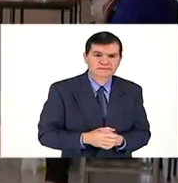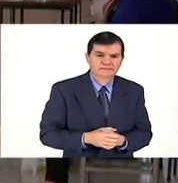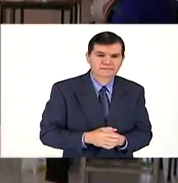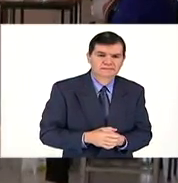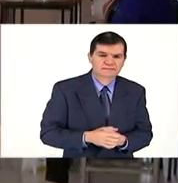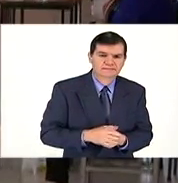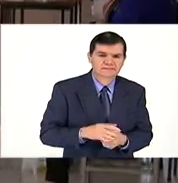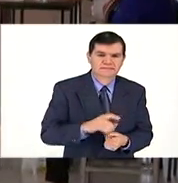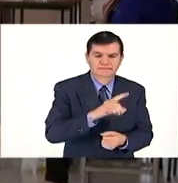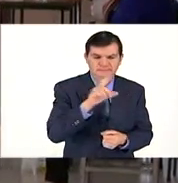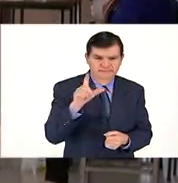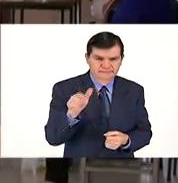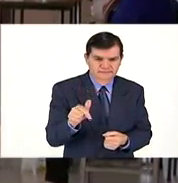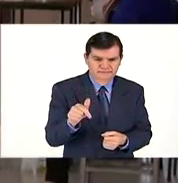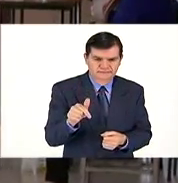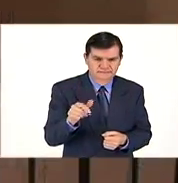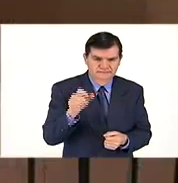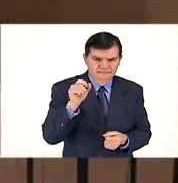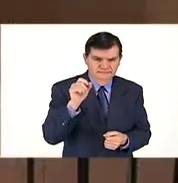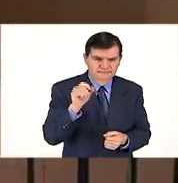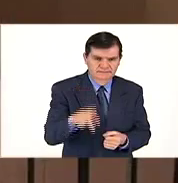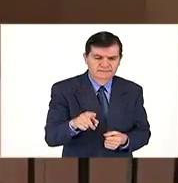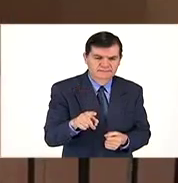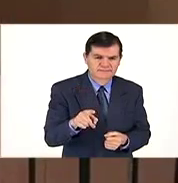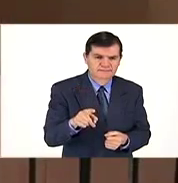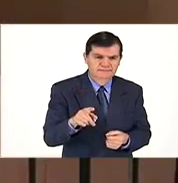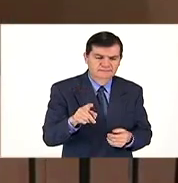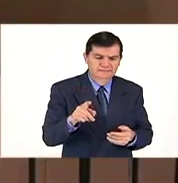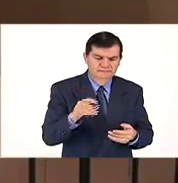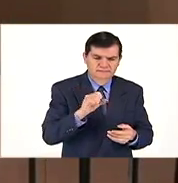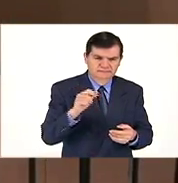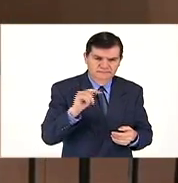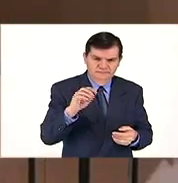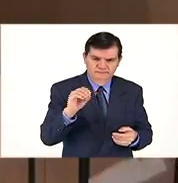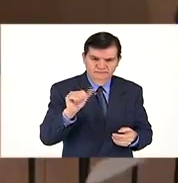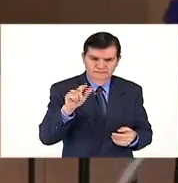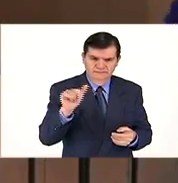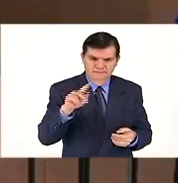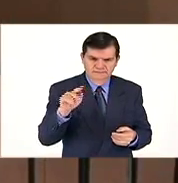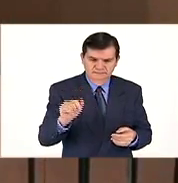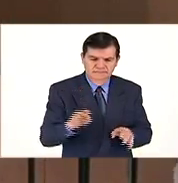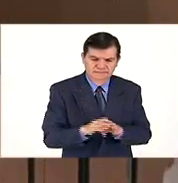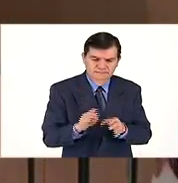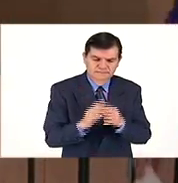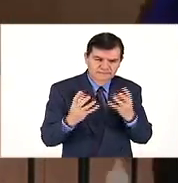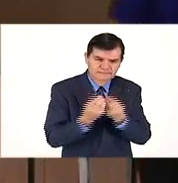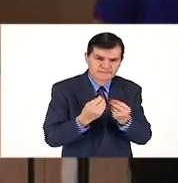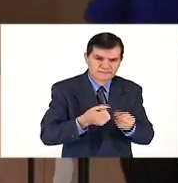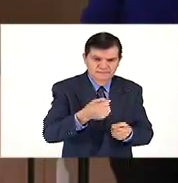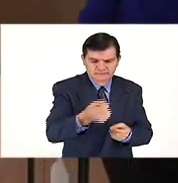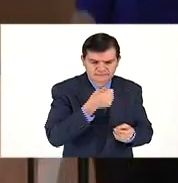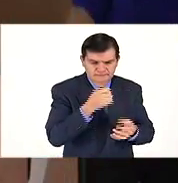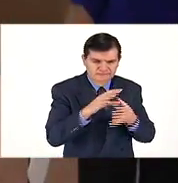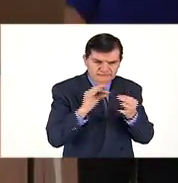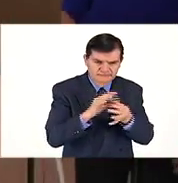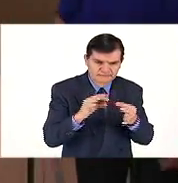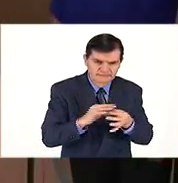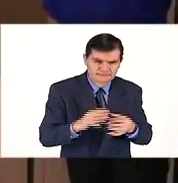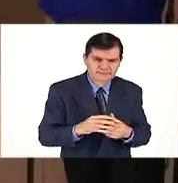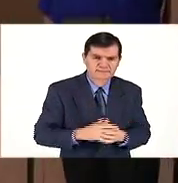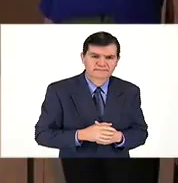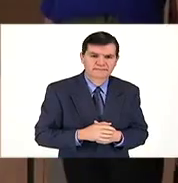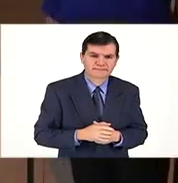Después el mismo Soto Realba dio una conferencia de prensa por ahí y